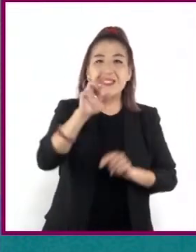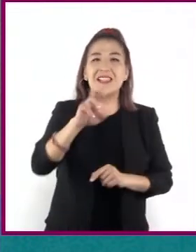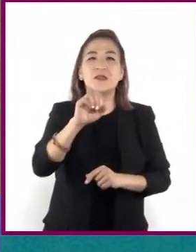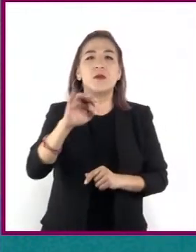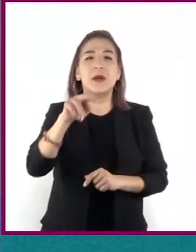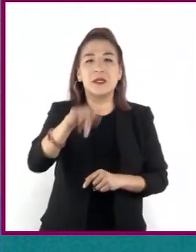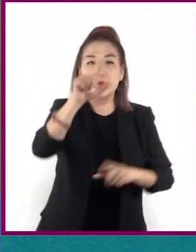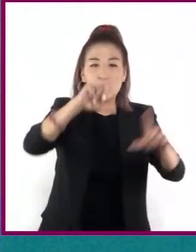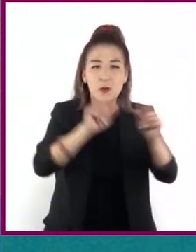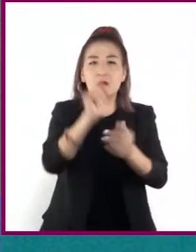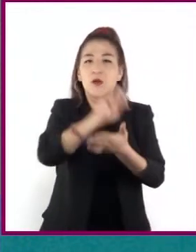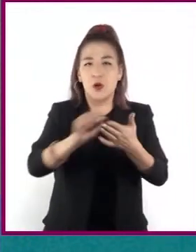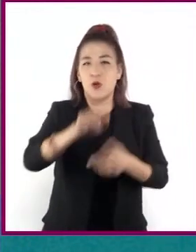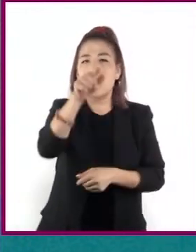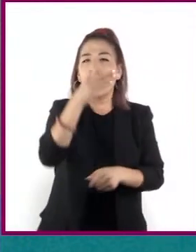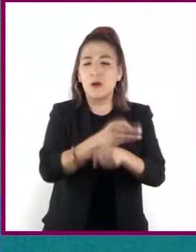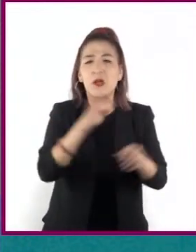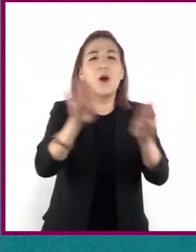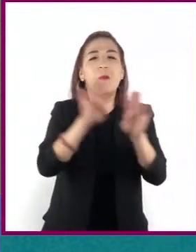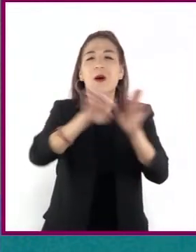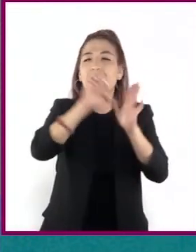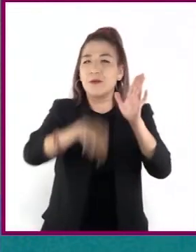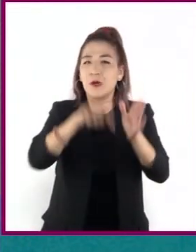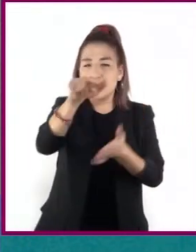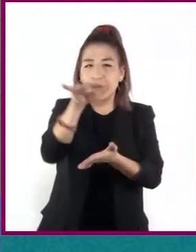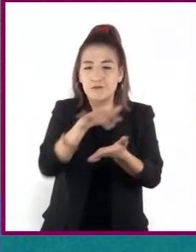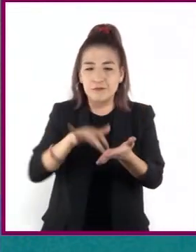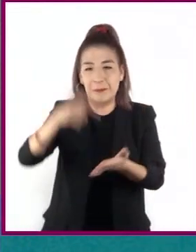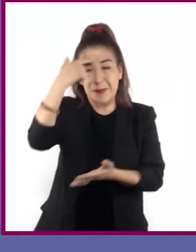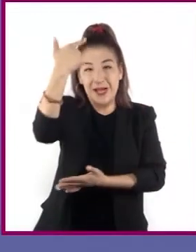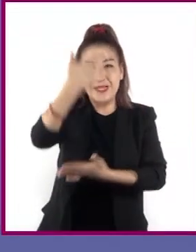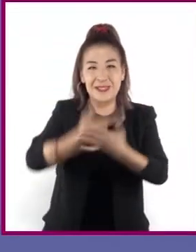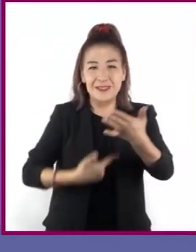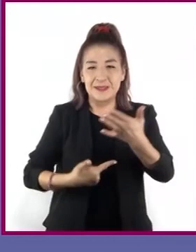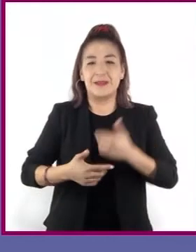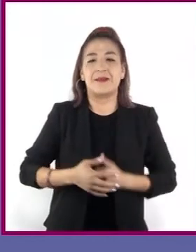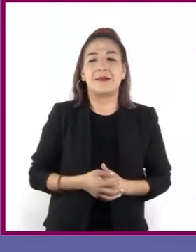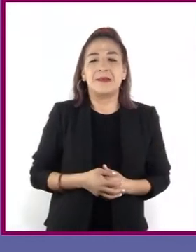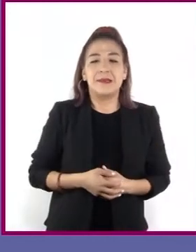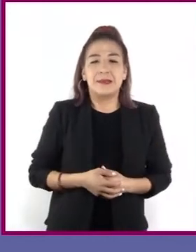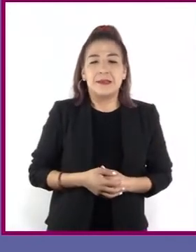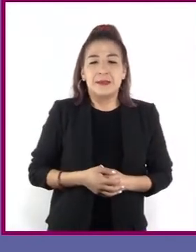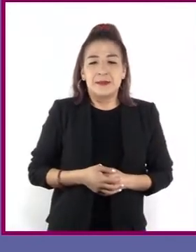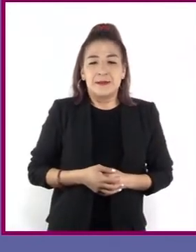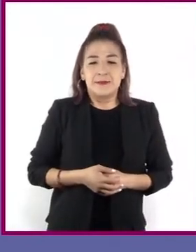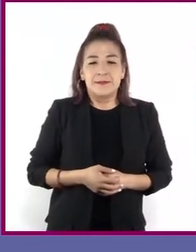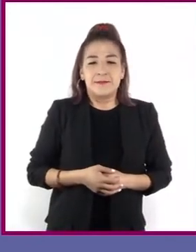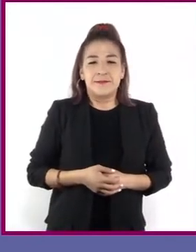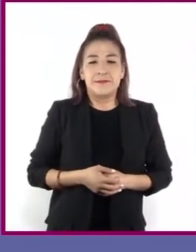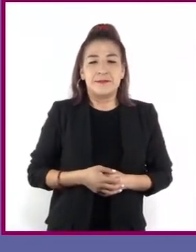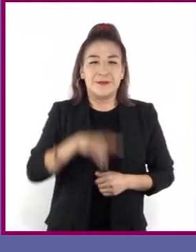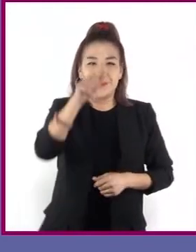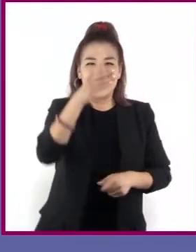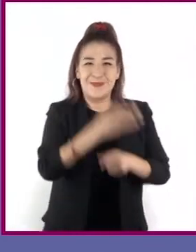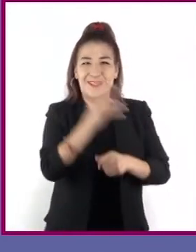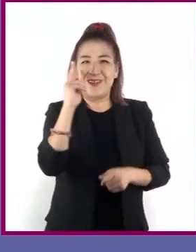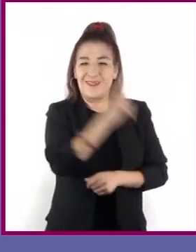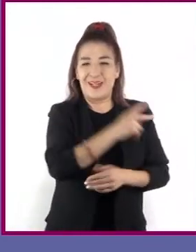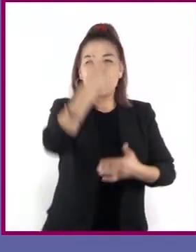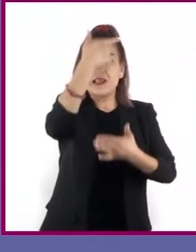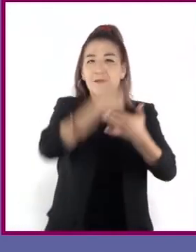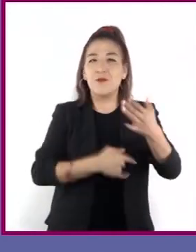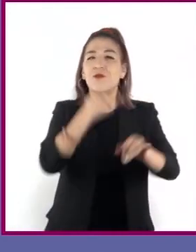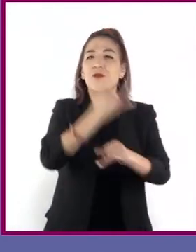les ponemos un ejemplo de cómo quedaría su lista de cotejo. Como se podrán dar cuenta, los elementos